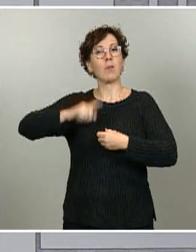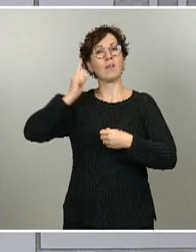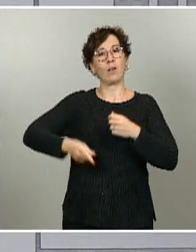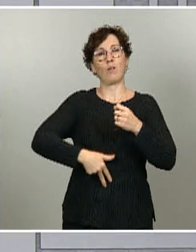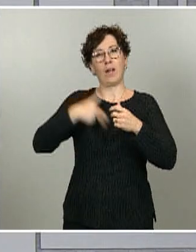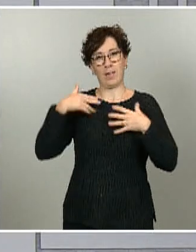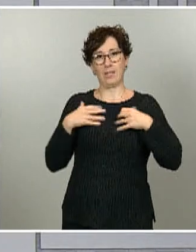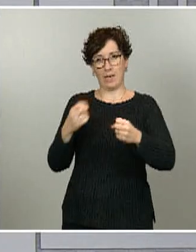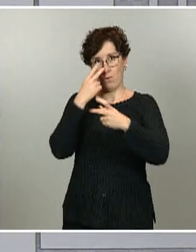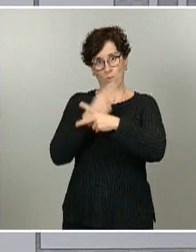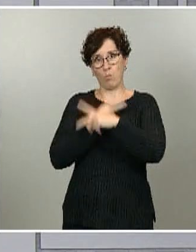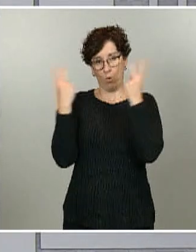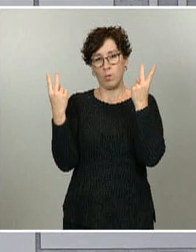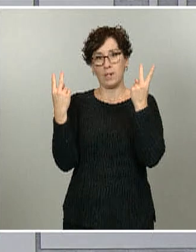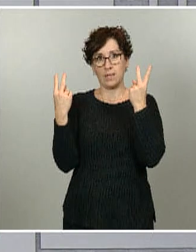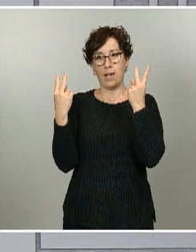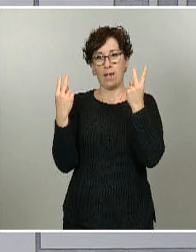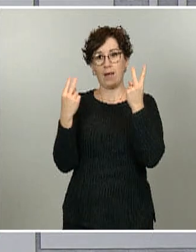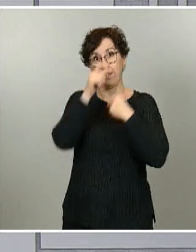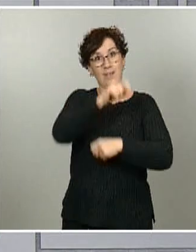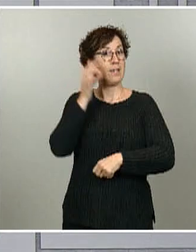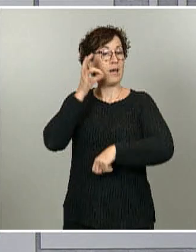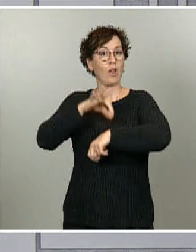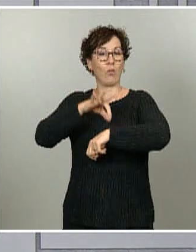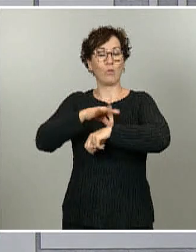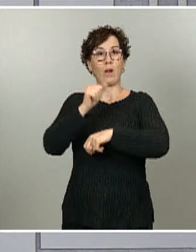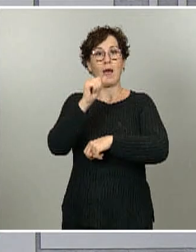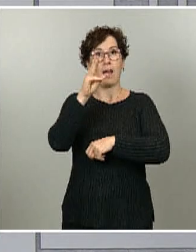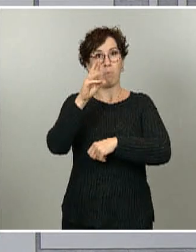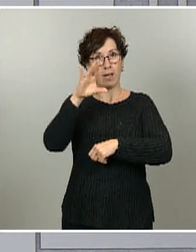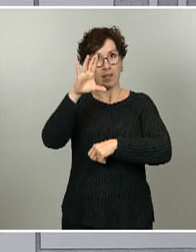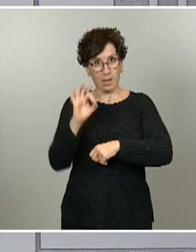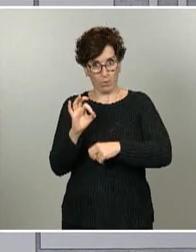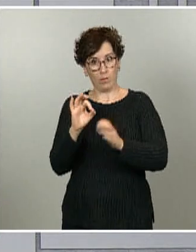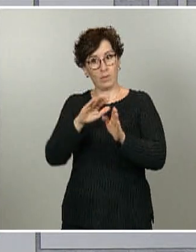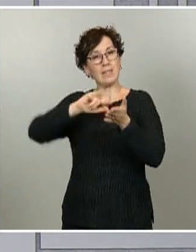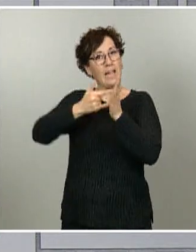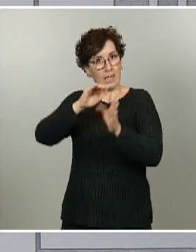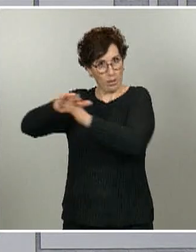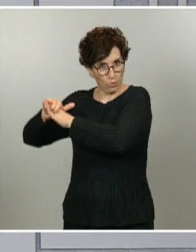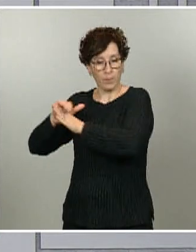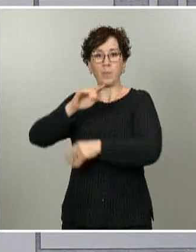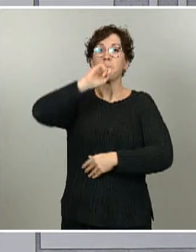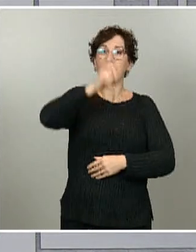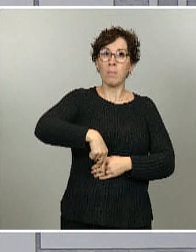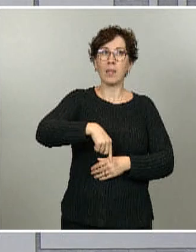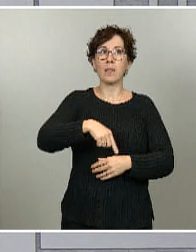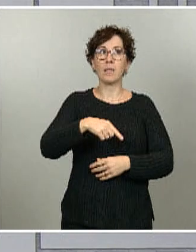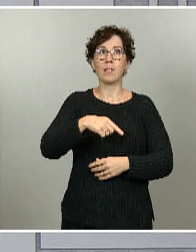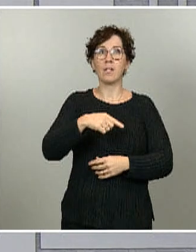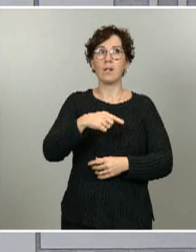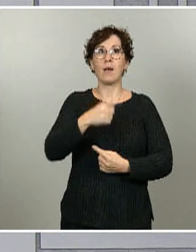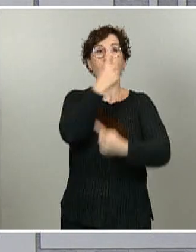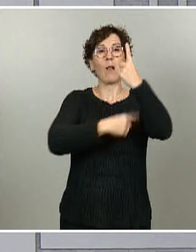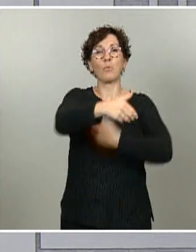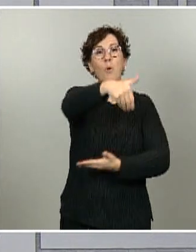la doctora Pilar Aparicio, y en segundo lugar han sido objeto, en los casos en que se pedía un progreso de fase, de reuniones